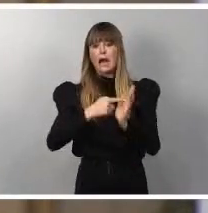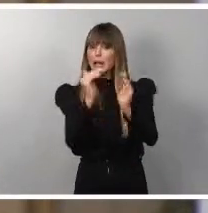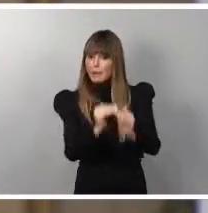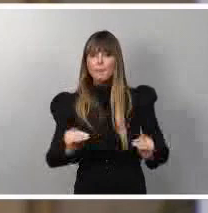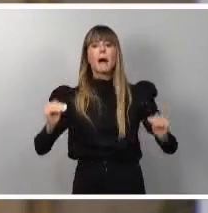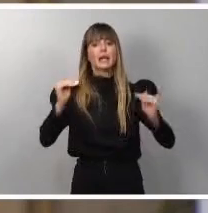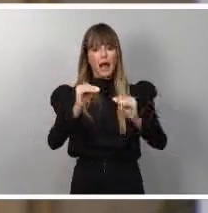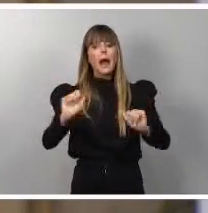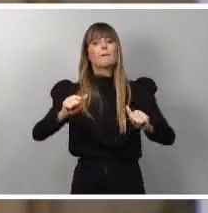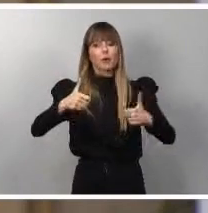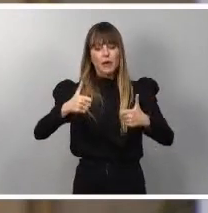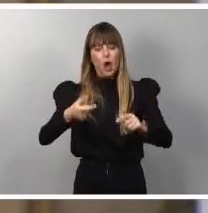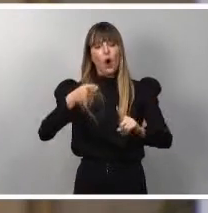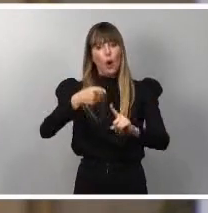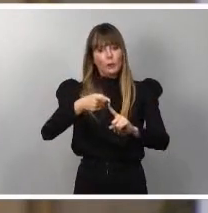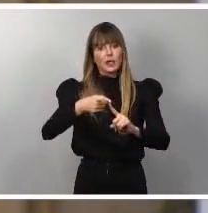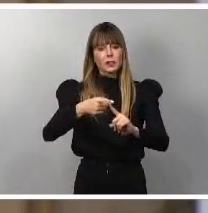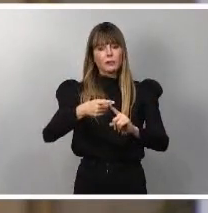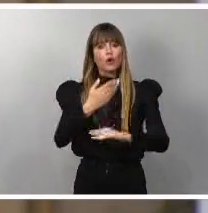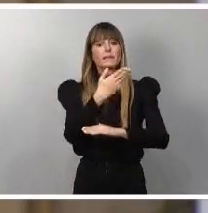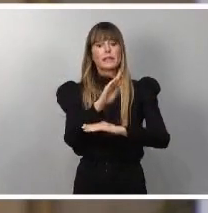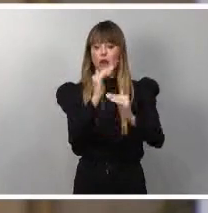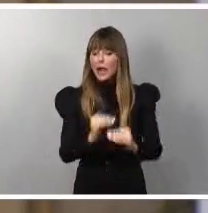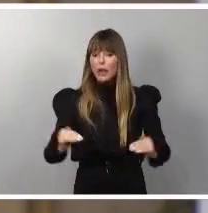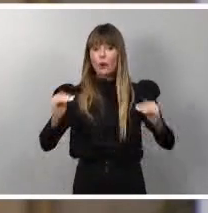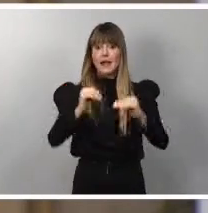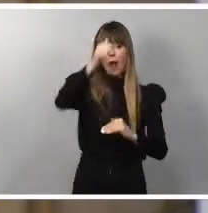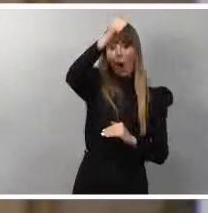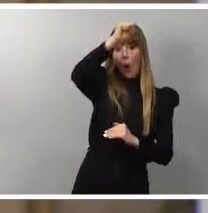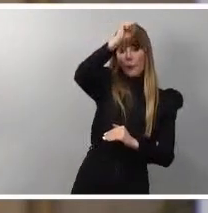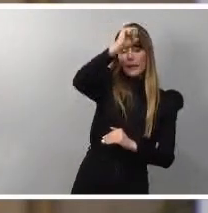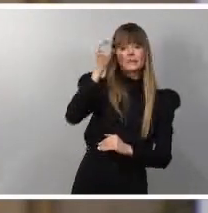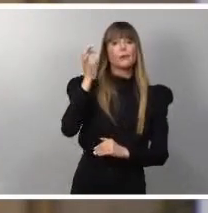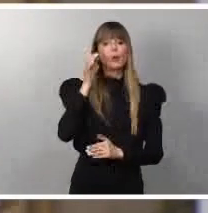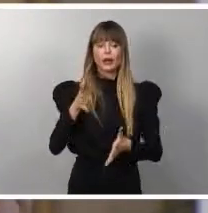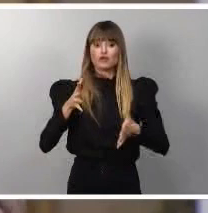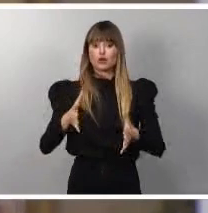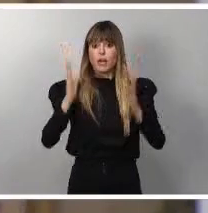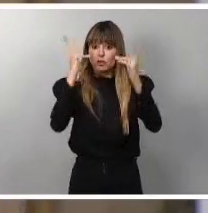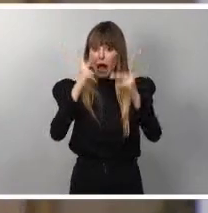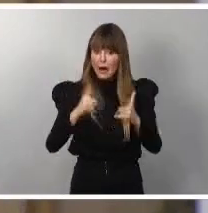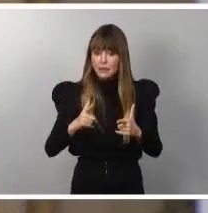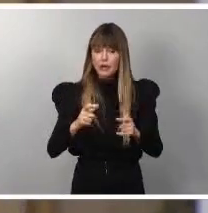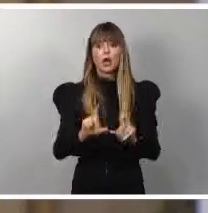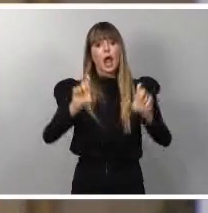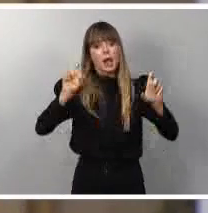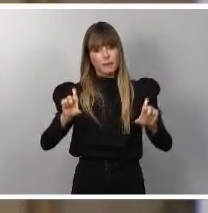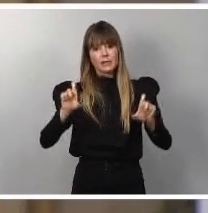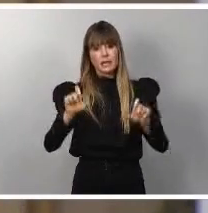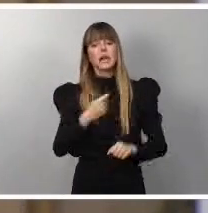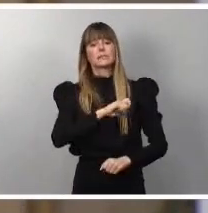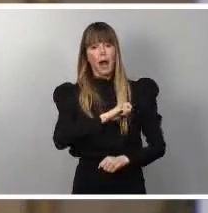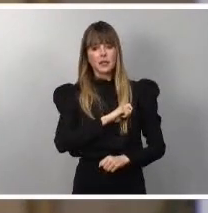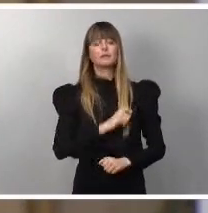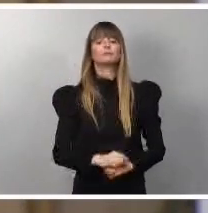para garantizar esa representación paritaria de hombres y mujeres en los consejos de administración de las grandes empresas en nuestro país.